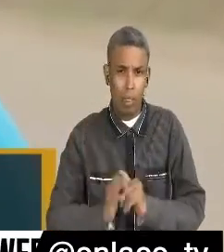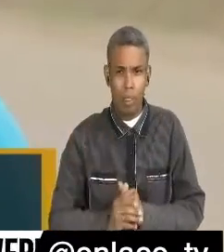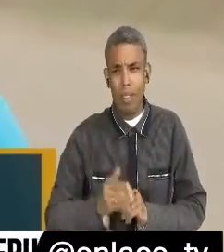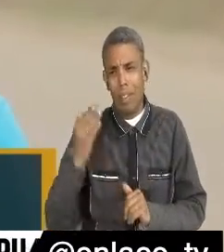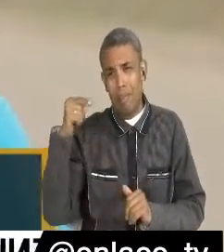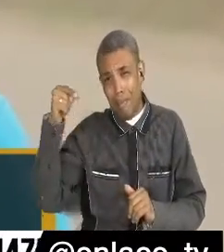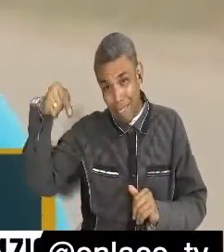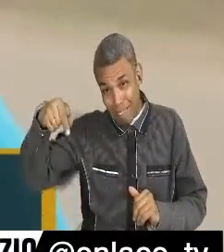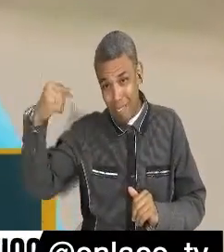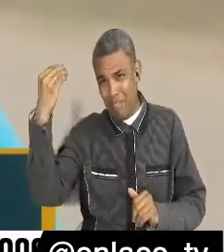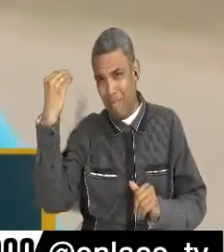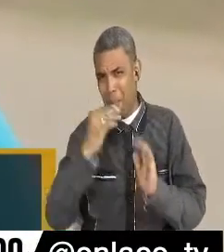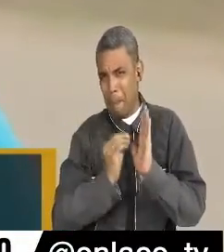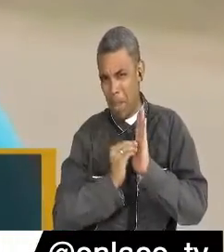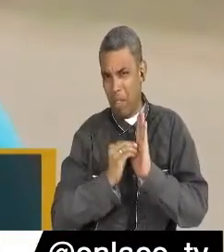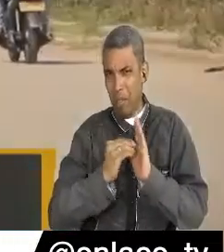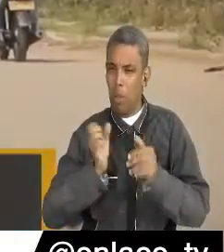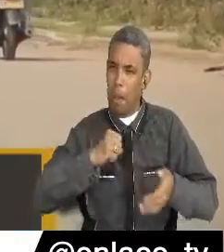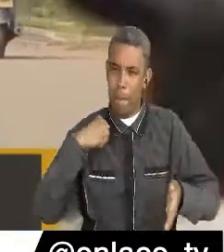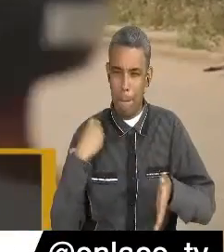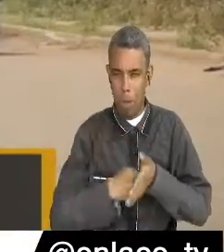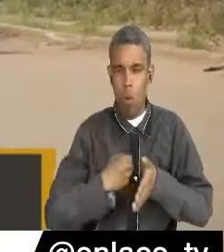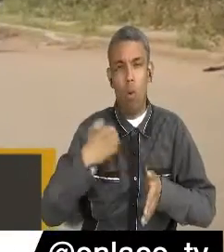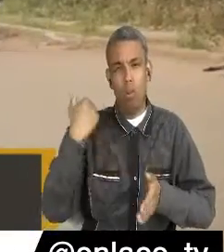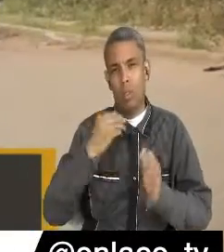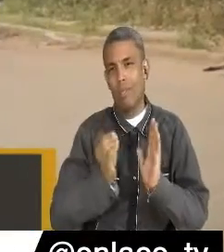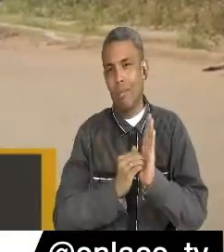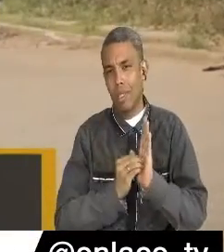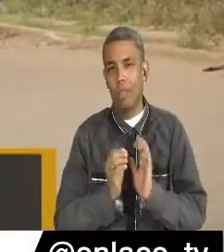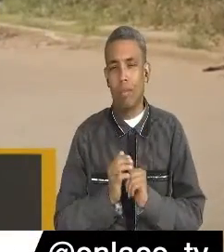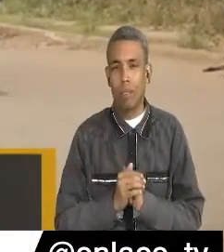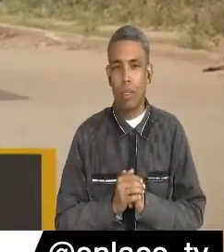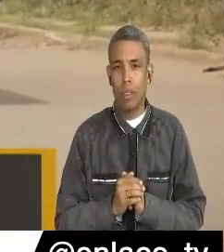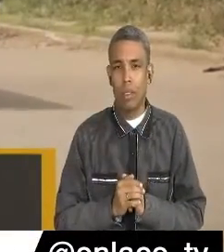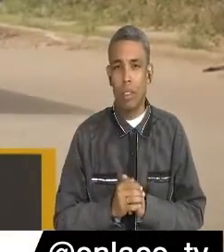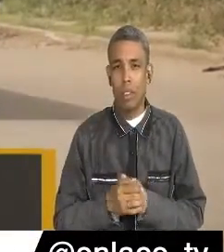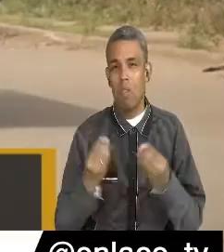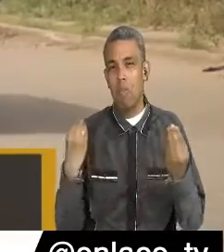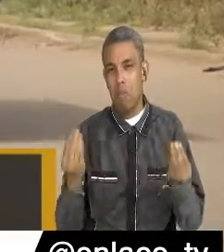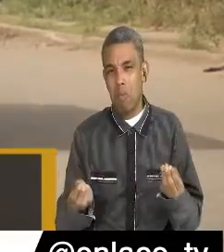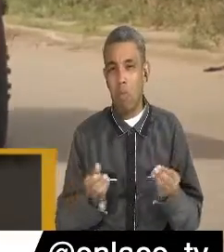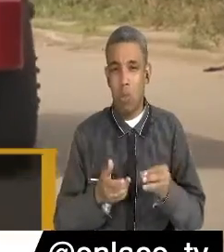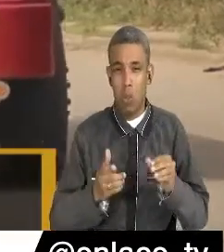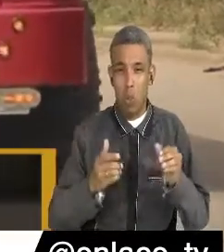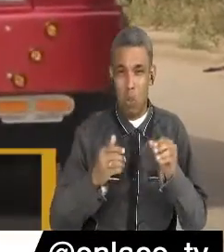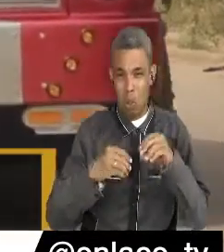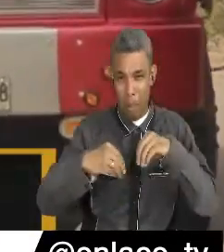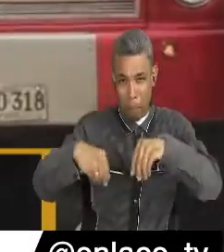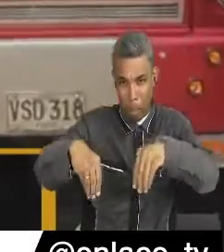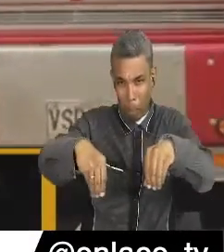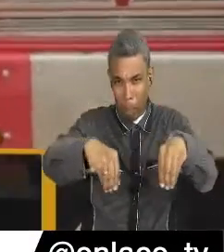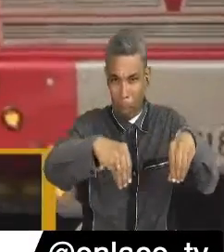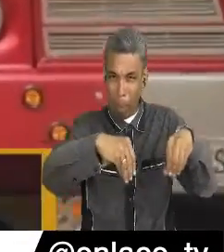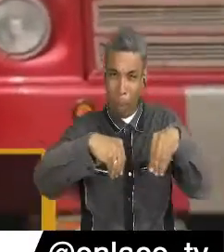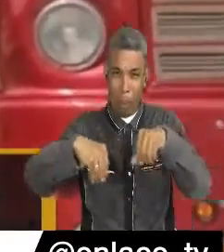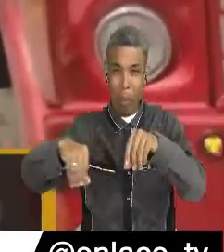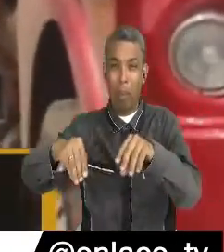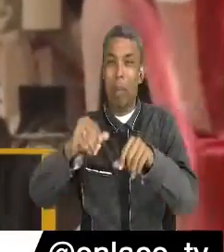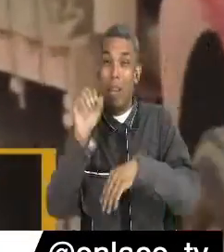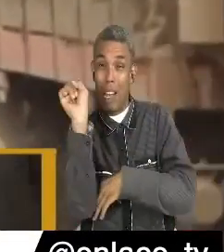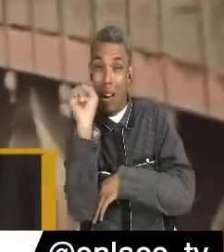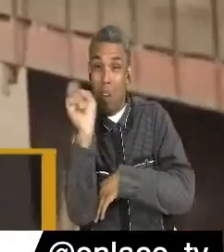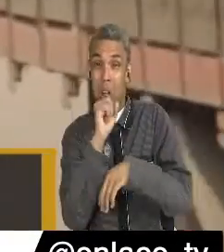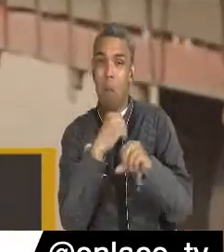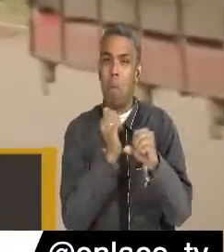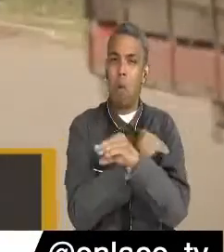mayoría de clientes se quejan por el alto índice de contaminación que generan los carros a través del polvo. Entonces es un